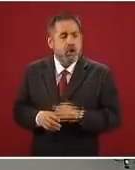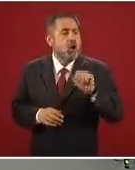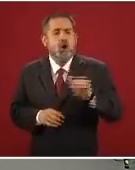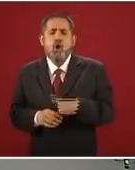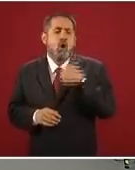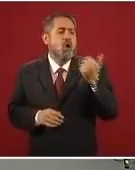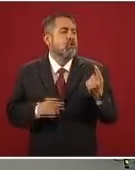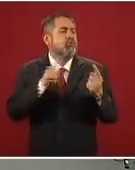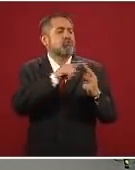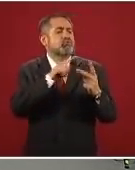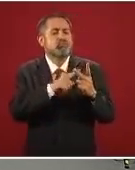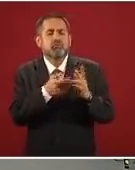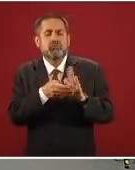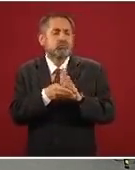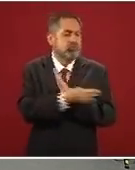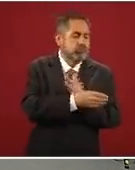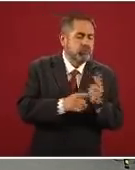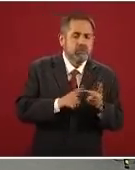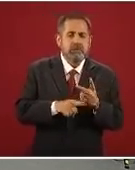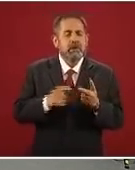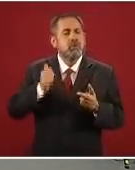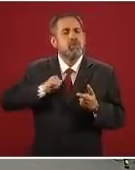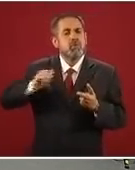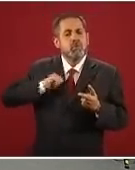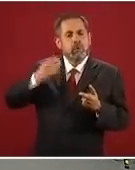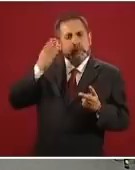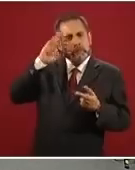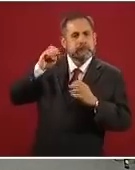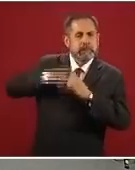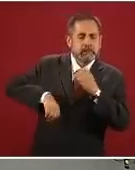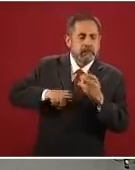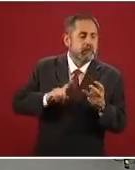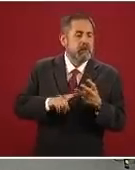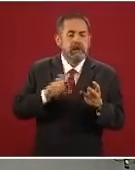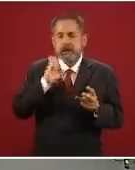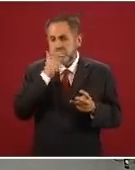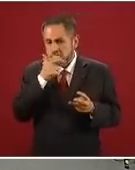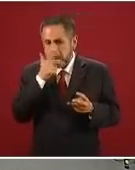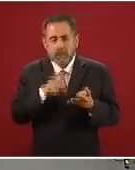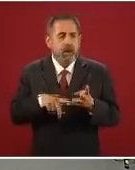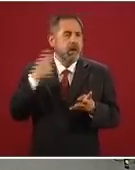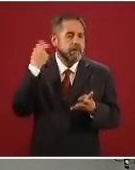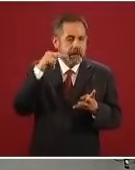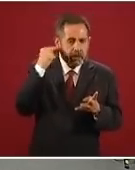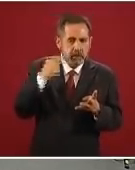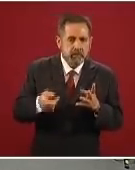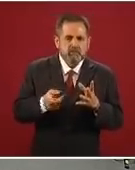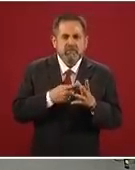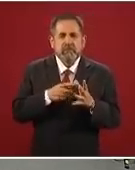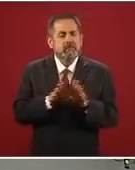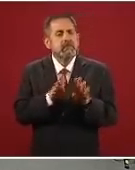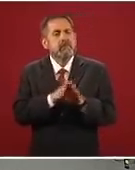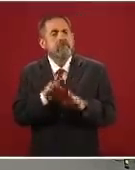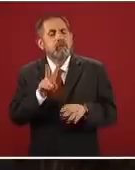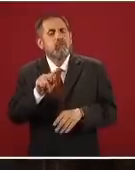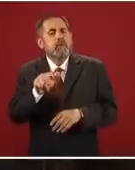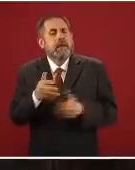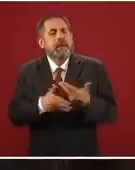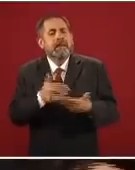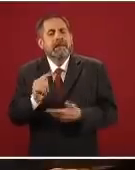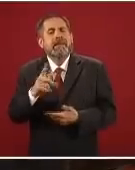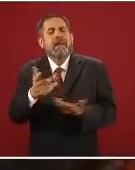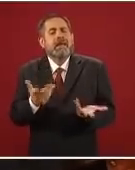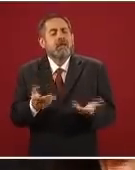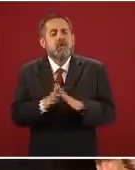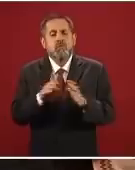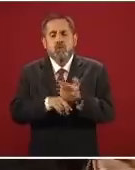desvíos escandalosos, llámese estafa maestra, llámese Chihuahua, llámese Veracruz. ¿Cómo vamos? ¿Cómo va